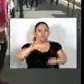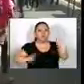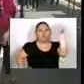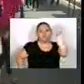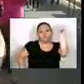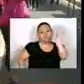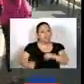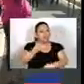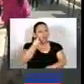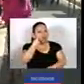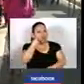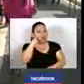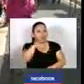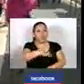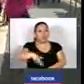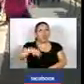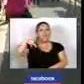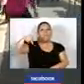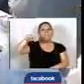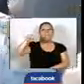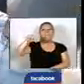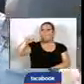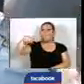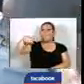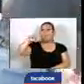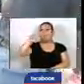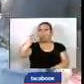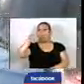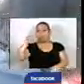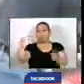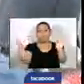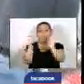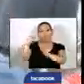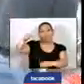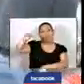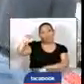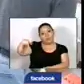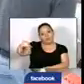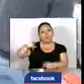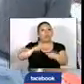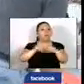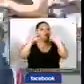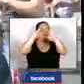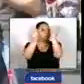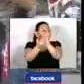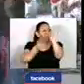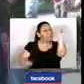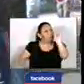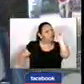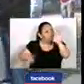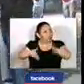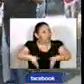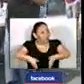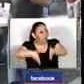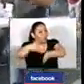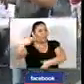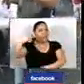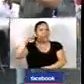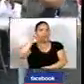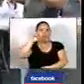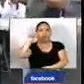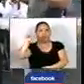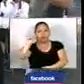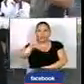cercanías del Parque de Pelota, frente al Hospital Médico Quirúrgico, Plaza Salvador del Mundo, Boulevard Los Héroes y la Plaza